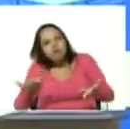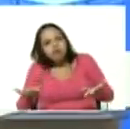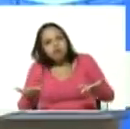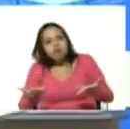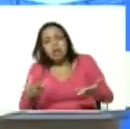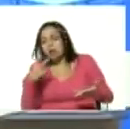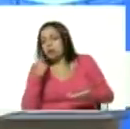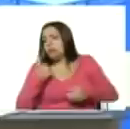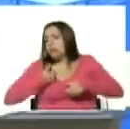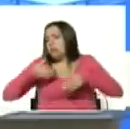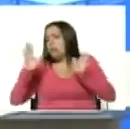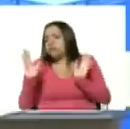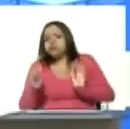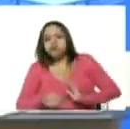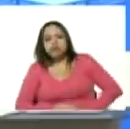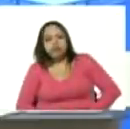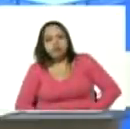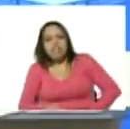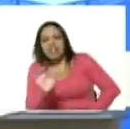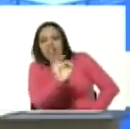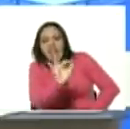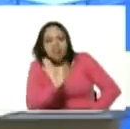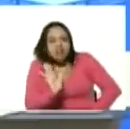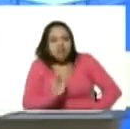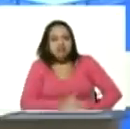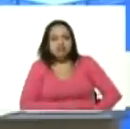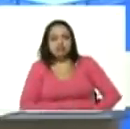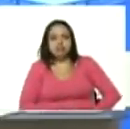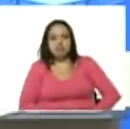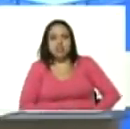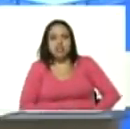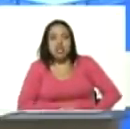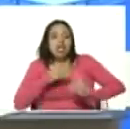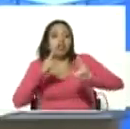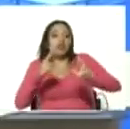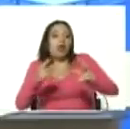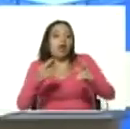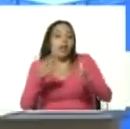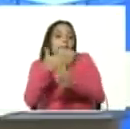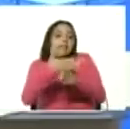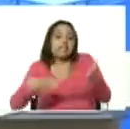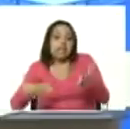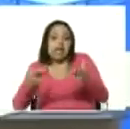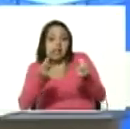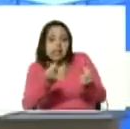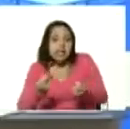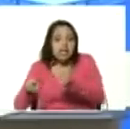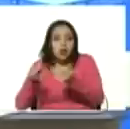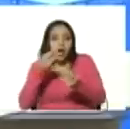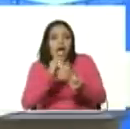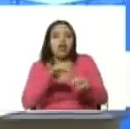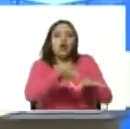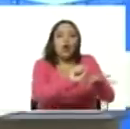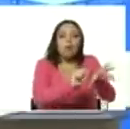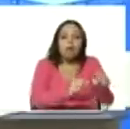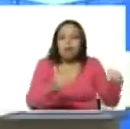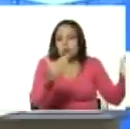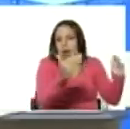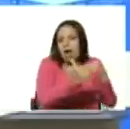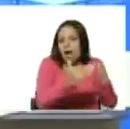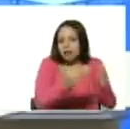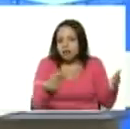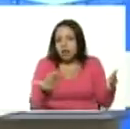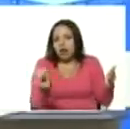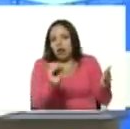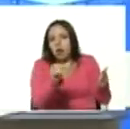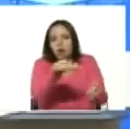importa, que es la nada, que ojalá la plata, la mitad de la plata que se ha gastado en apartamentos